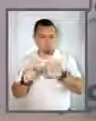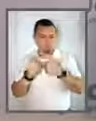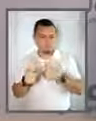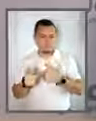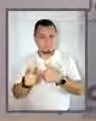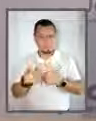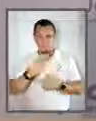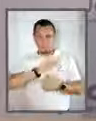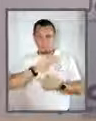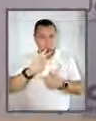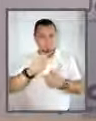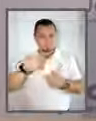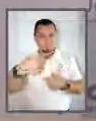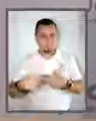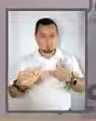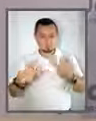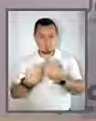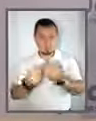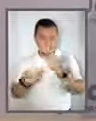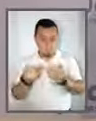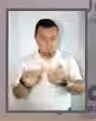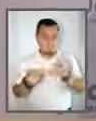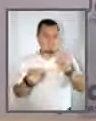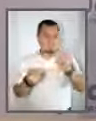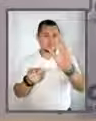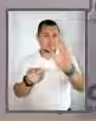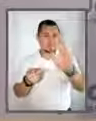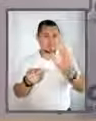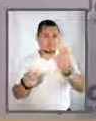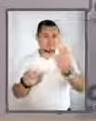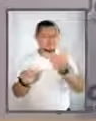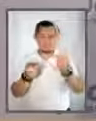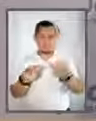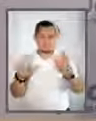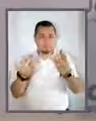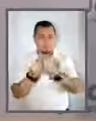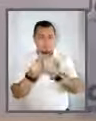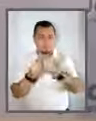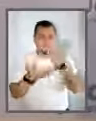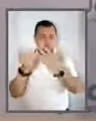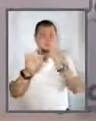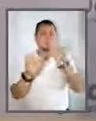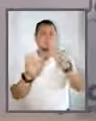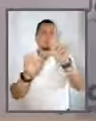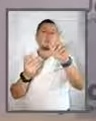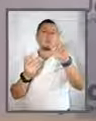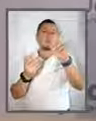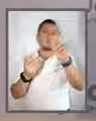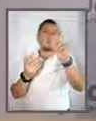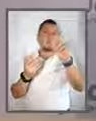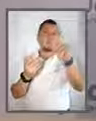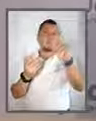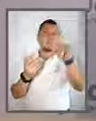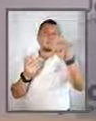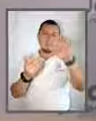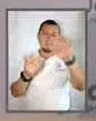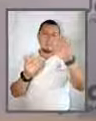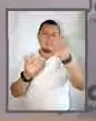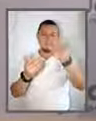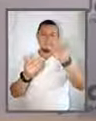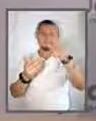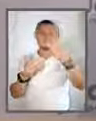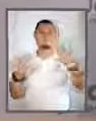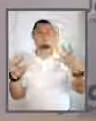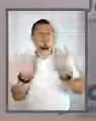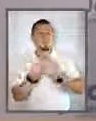digamos, podrían ser la equivalente a la PCR, que es esta reacción en cadena de la polimerasa molecular,